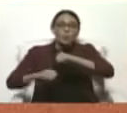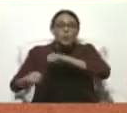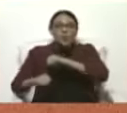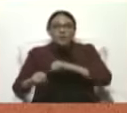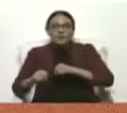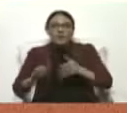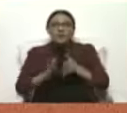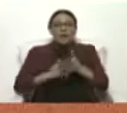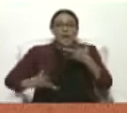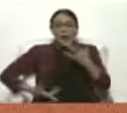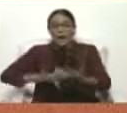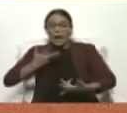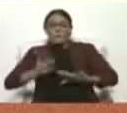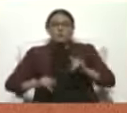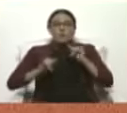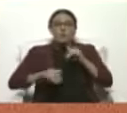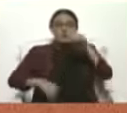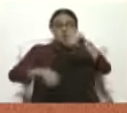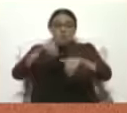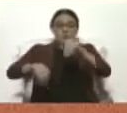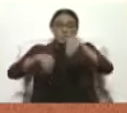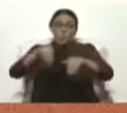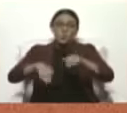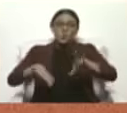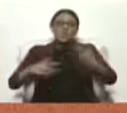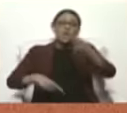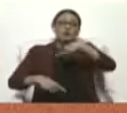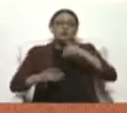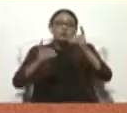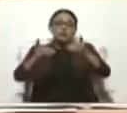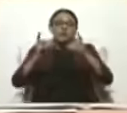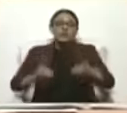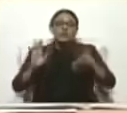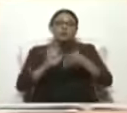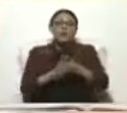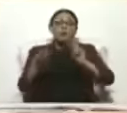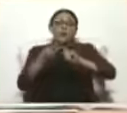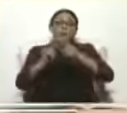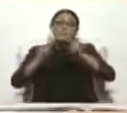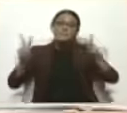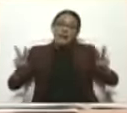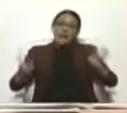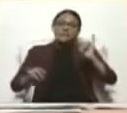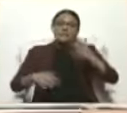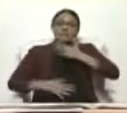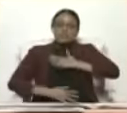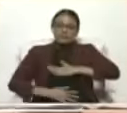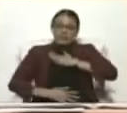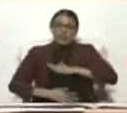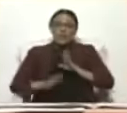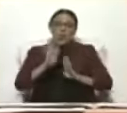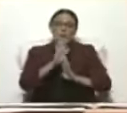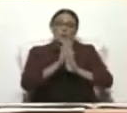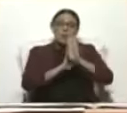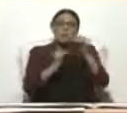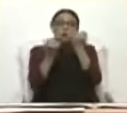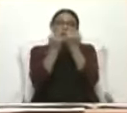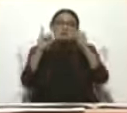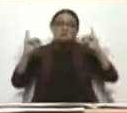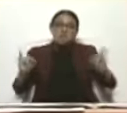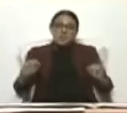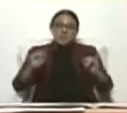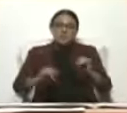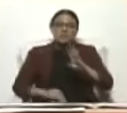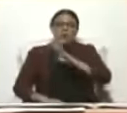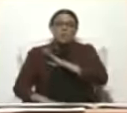de un evento electoral donde se va a decidir la paz, la tranquilidad, el progreso, la independencia, la